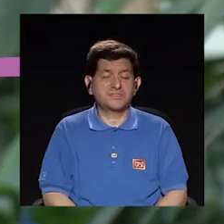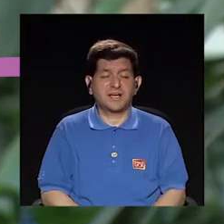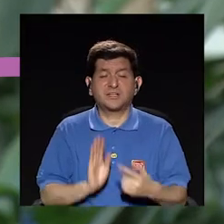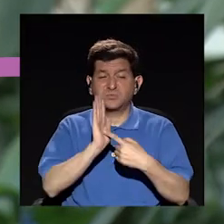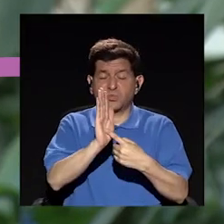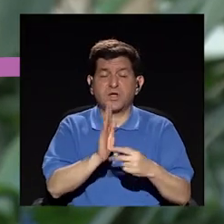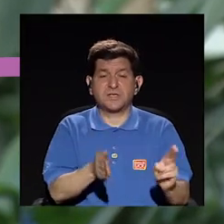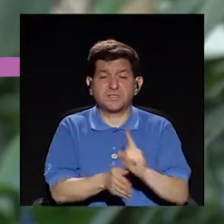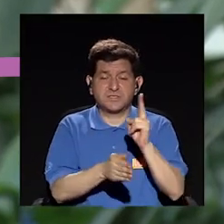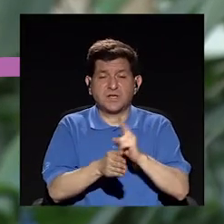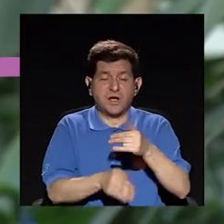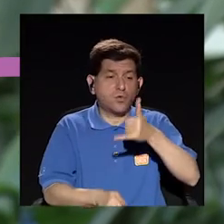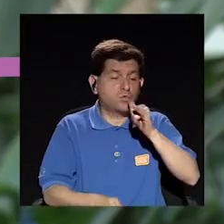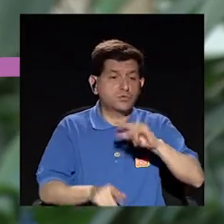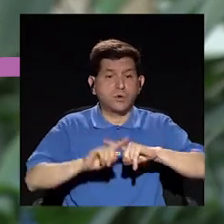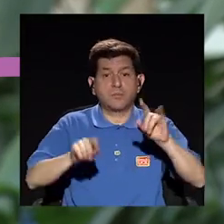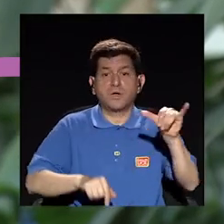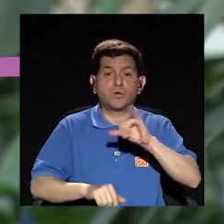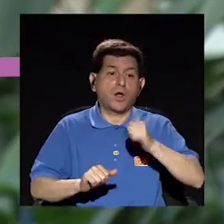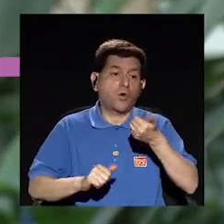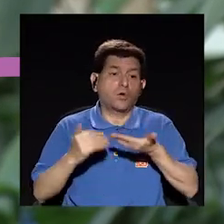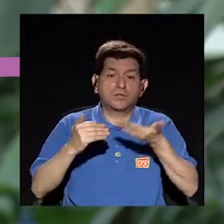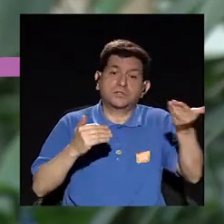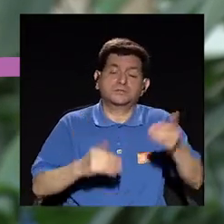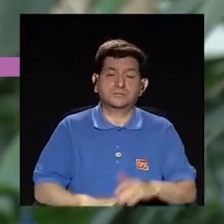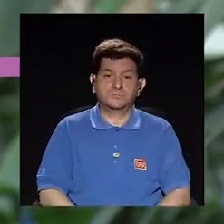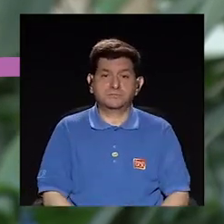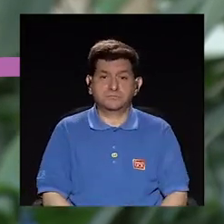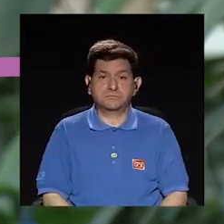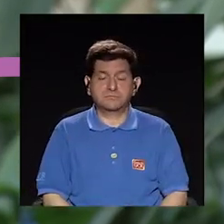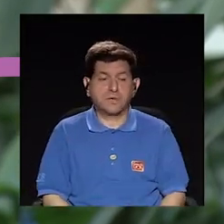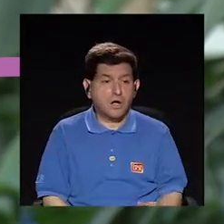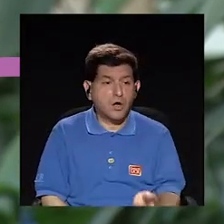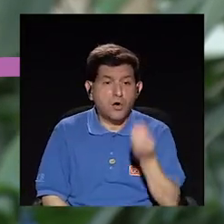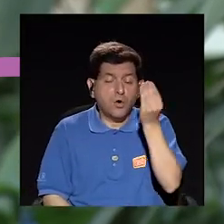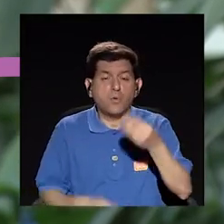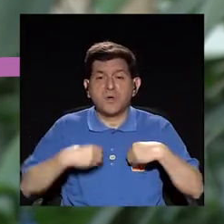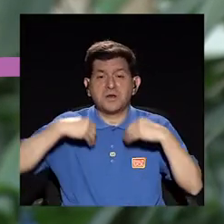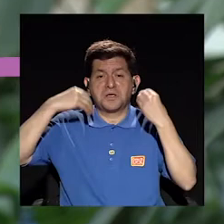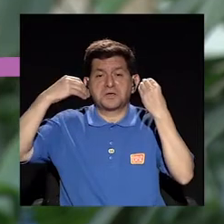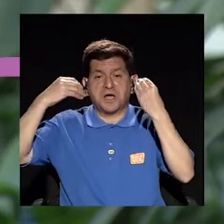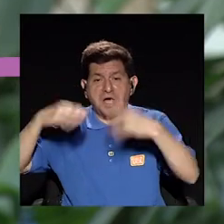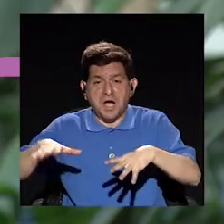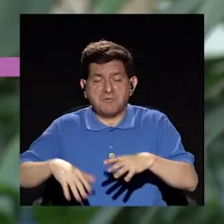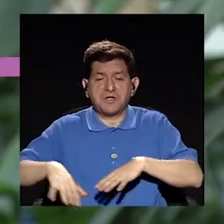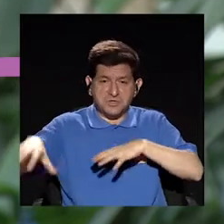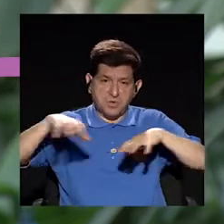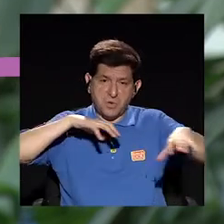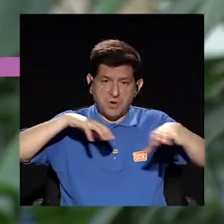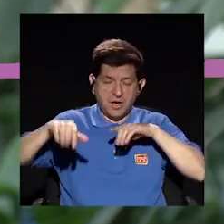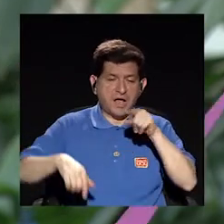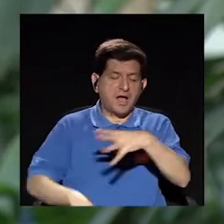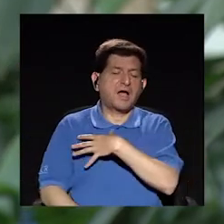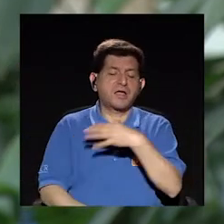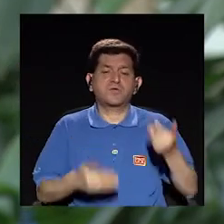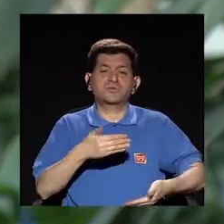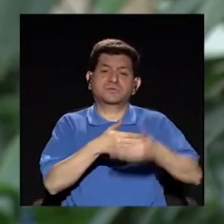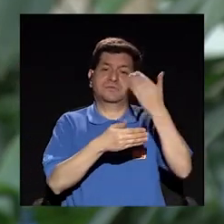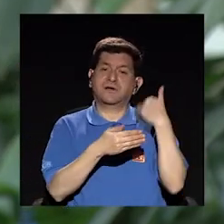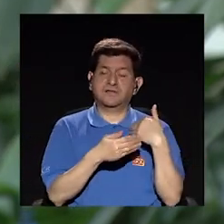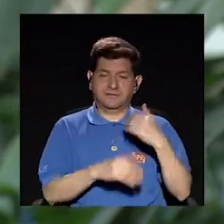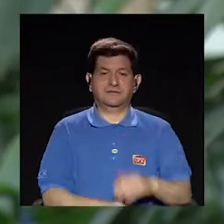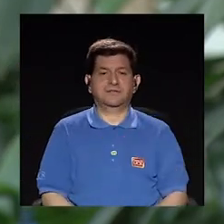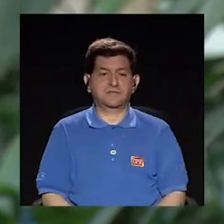de consumo de alcohol, pero pueden ser muchas otras cosas. El hecho de que los chicos abandonen las actividades que a ellos les